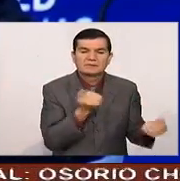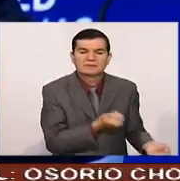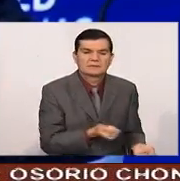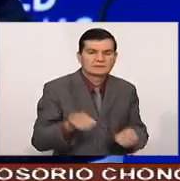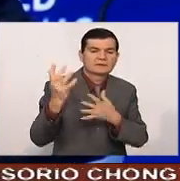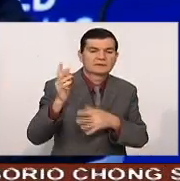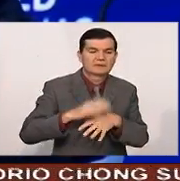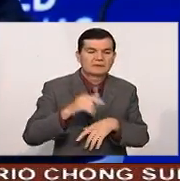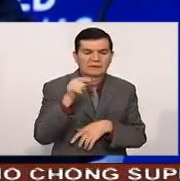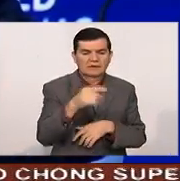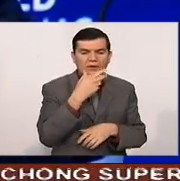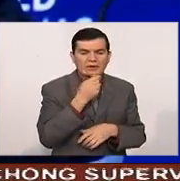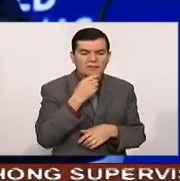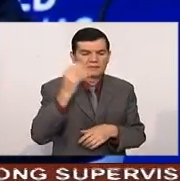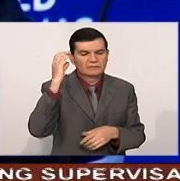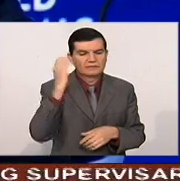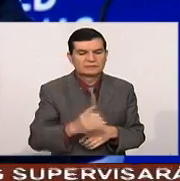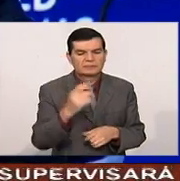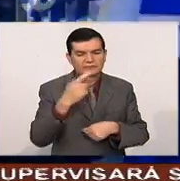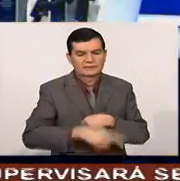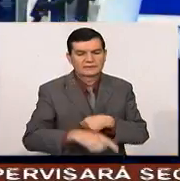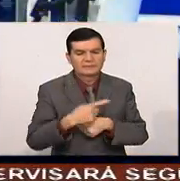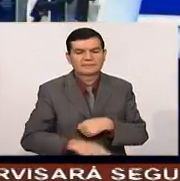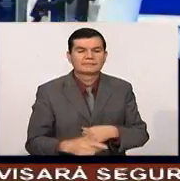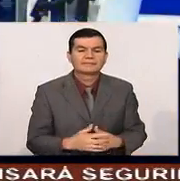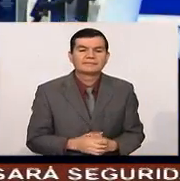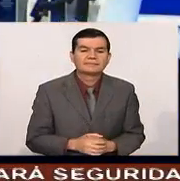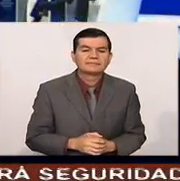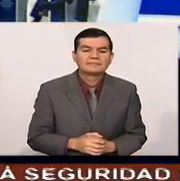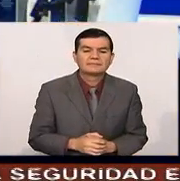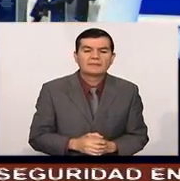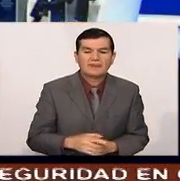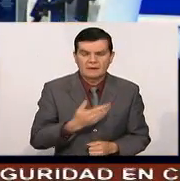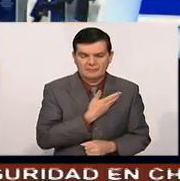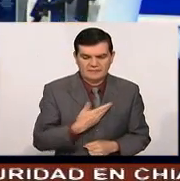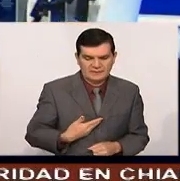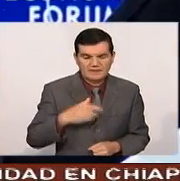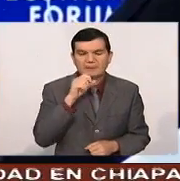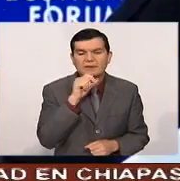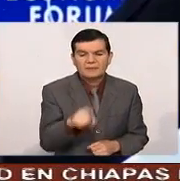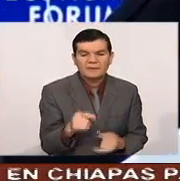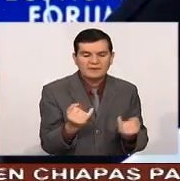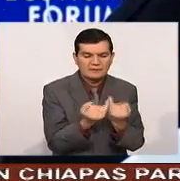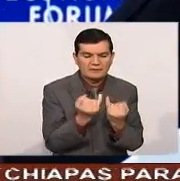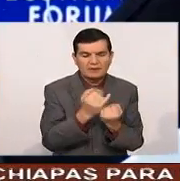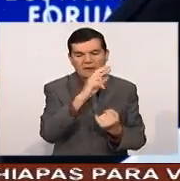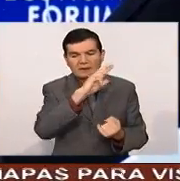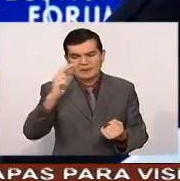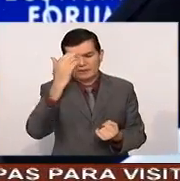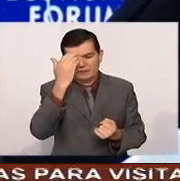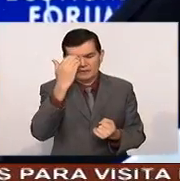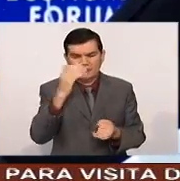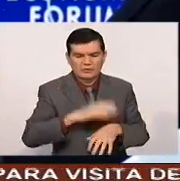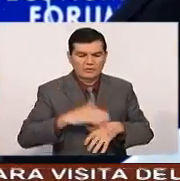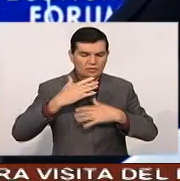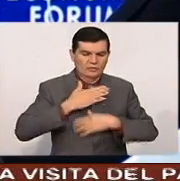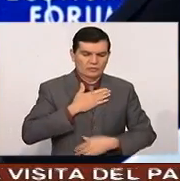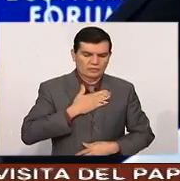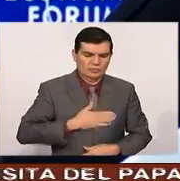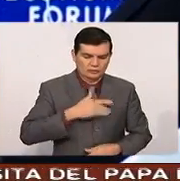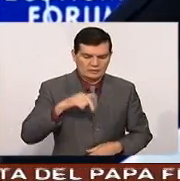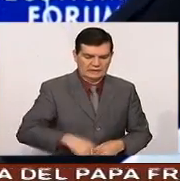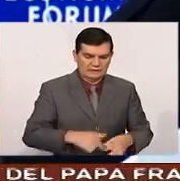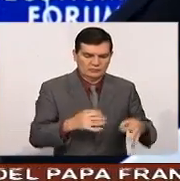extradición de este delincuente de alta peligrosidad. El presidente también reiteró el reconocimiento a las autoridades de justicia de